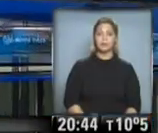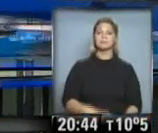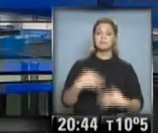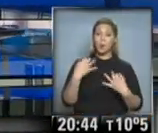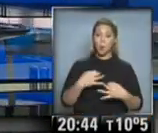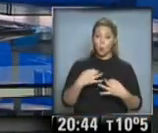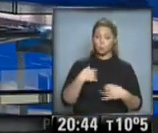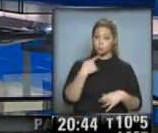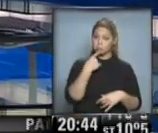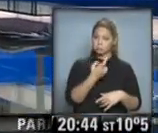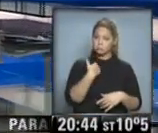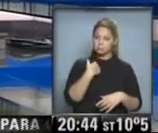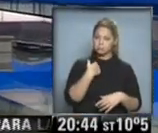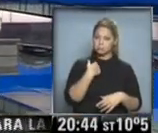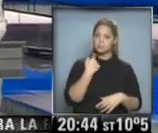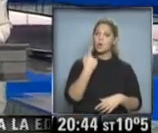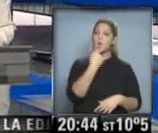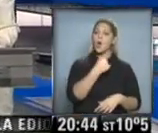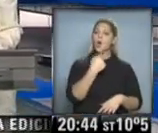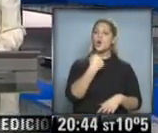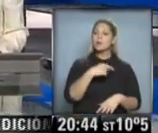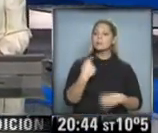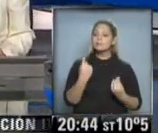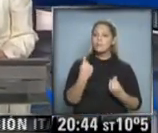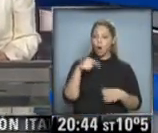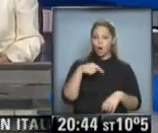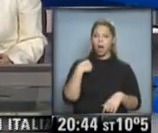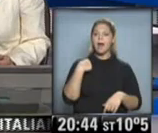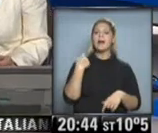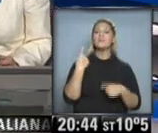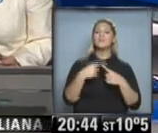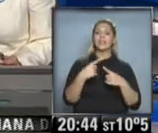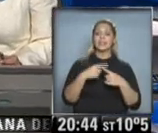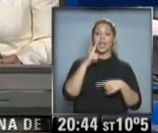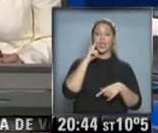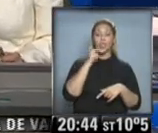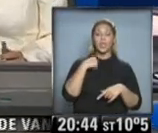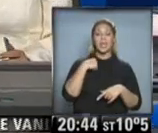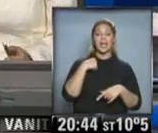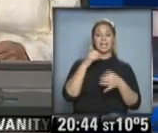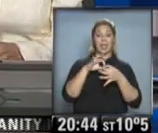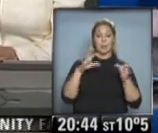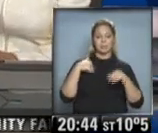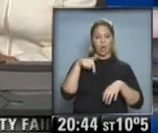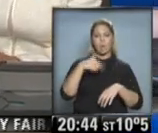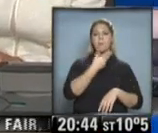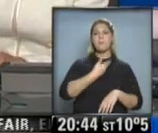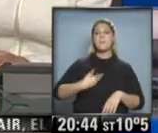Bueno, y justamente les decíamos que con motivo de celebrarse el Día de la Independencia, la Presidenta encabezó un